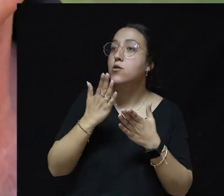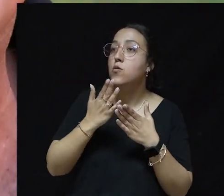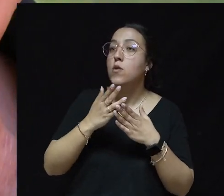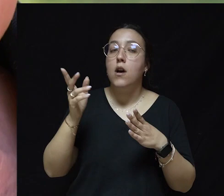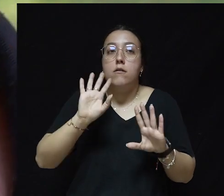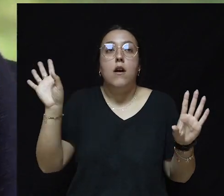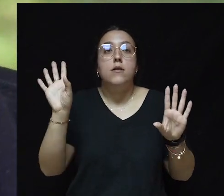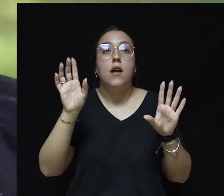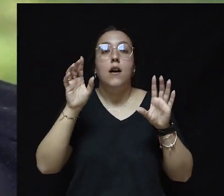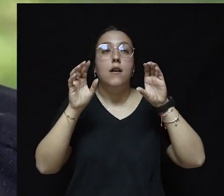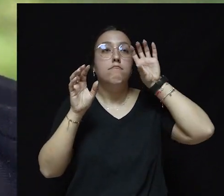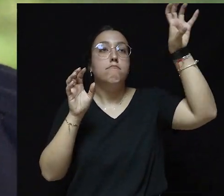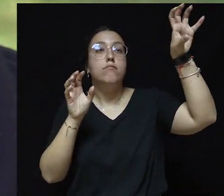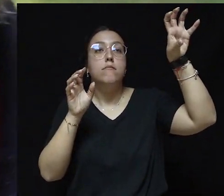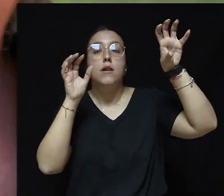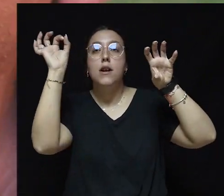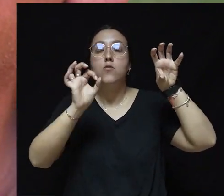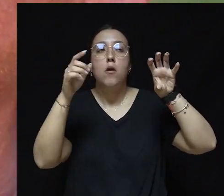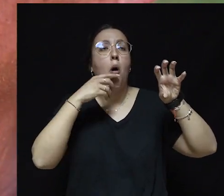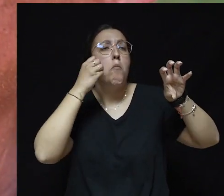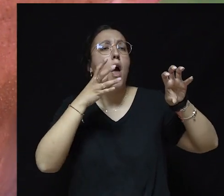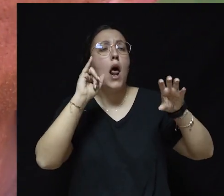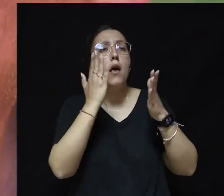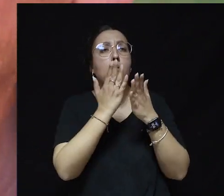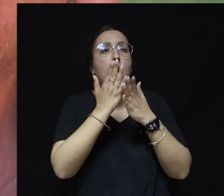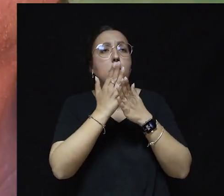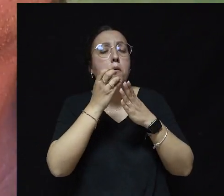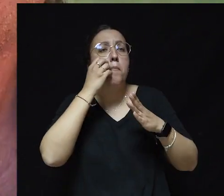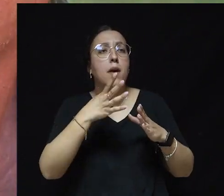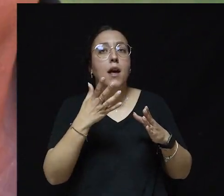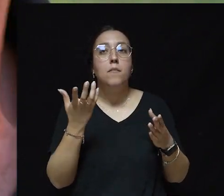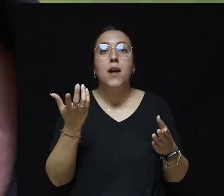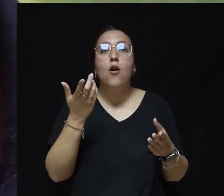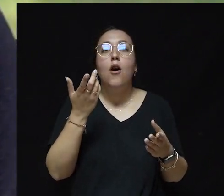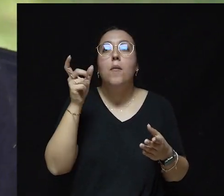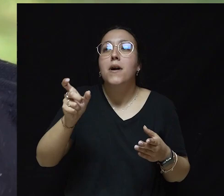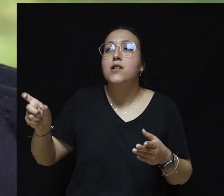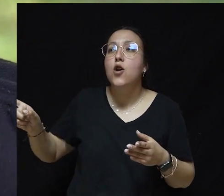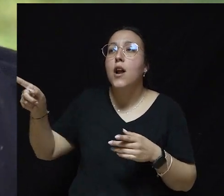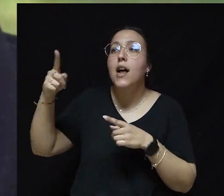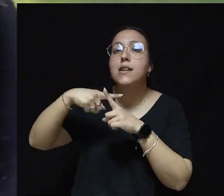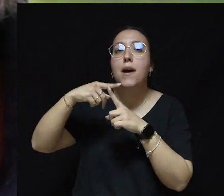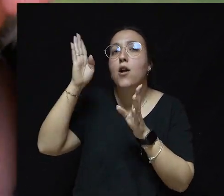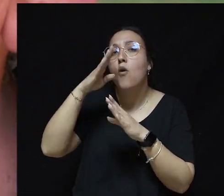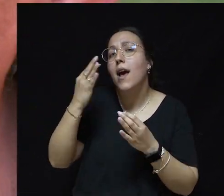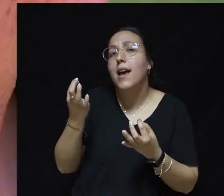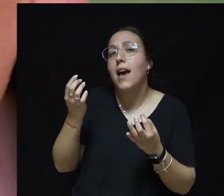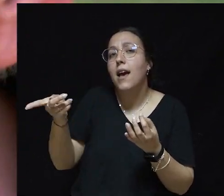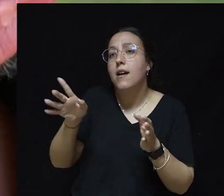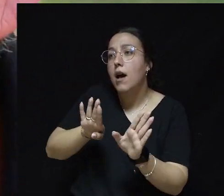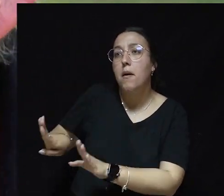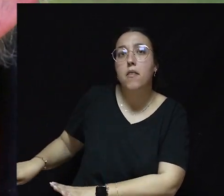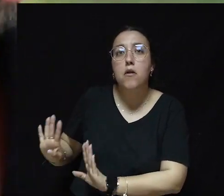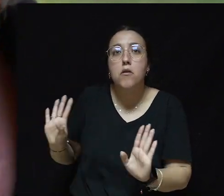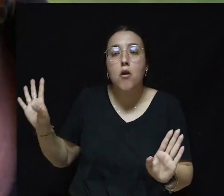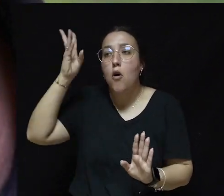que en primaria no han llegado a un cierto nivel y que llegan al instituto con un